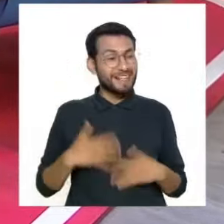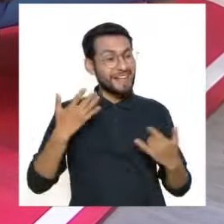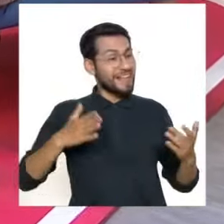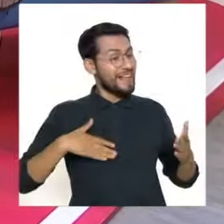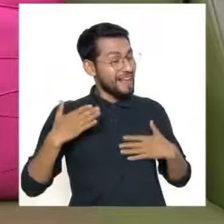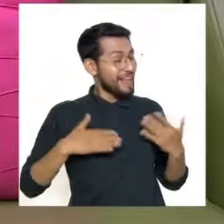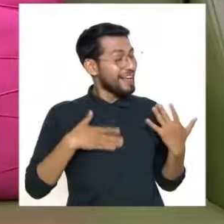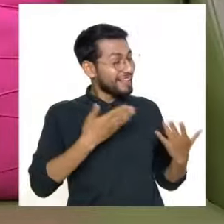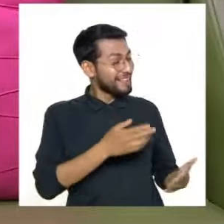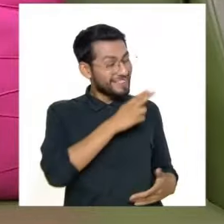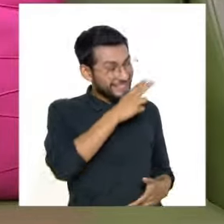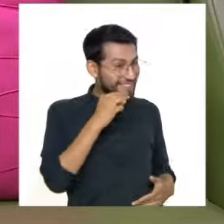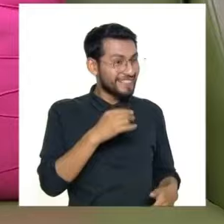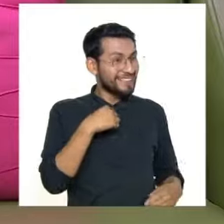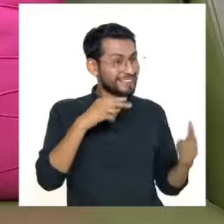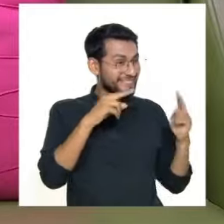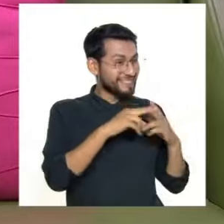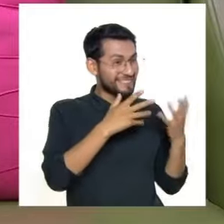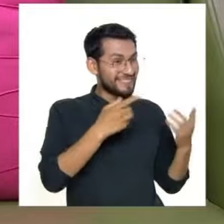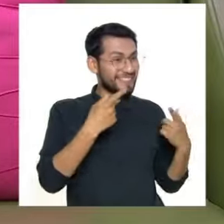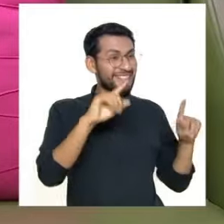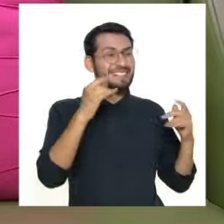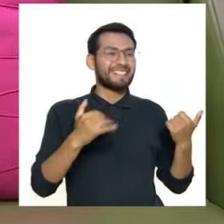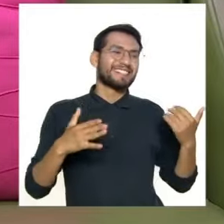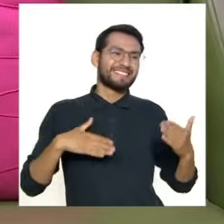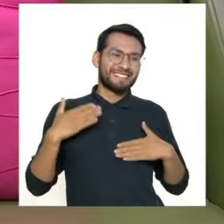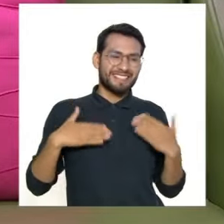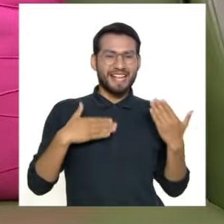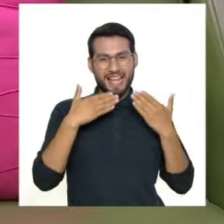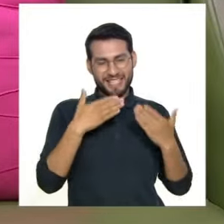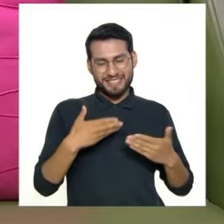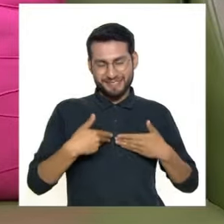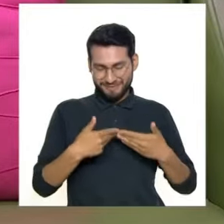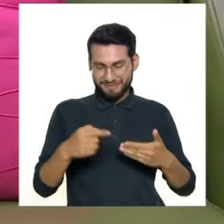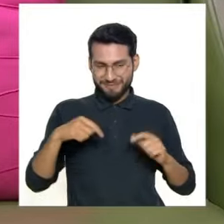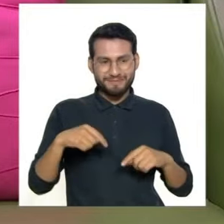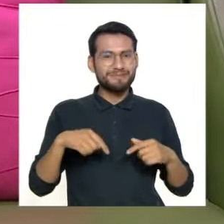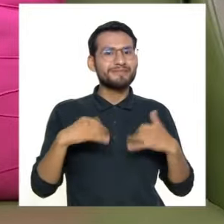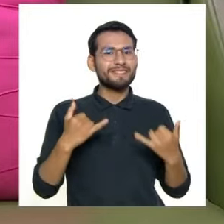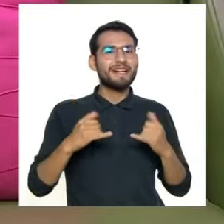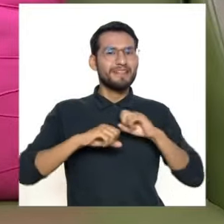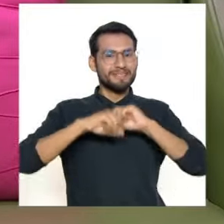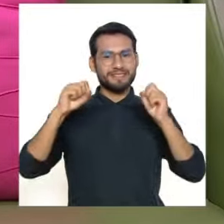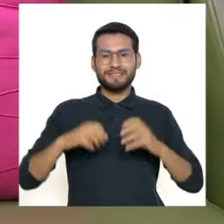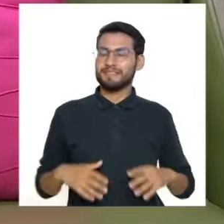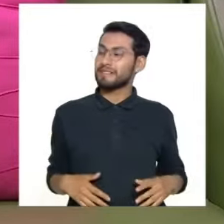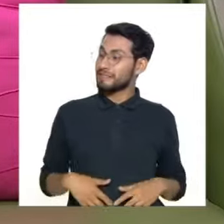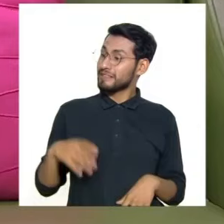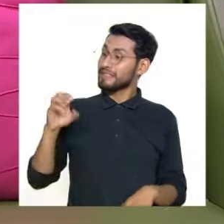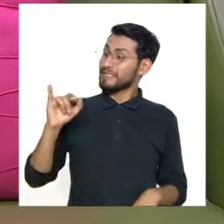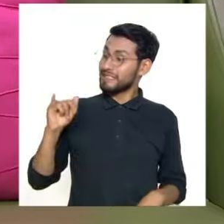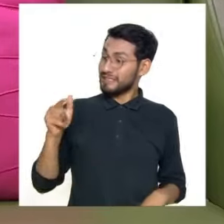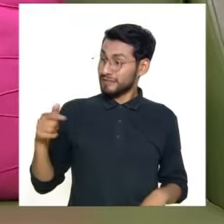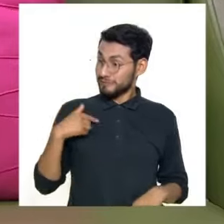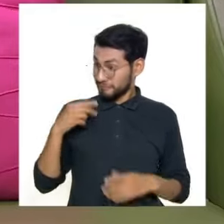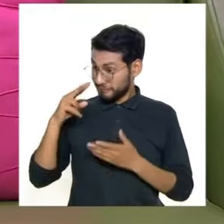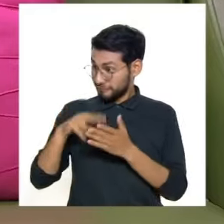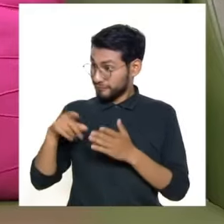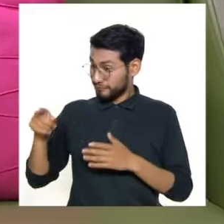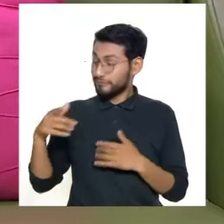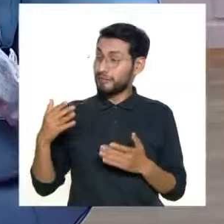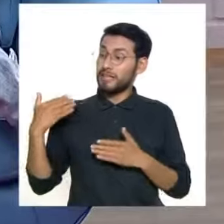feliz nicolasa de conocerte al fin a ti qué emoción Muchas gracias por invitarme a pasar esta mañana Silvia he leído por ahí que